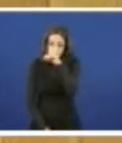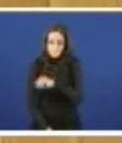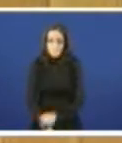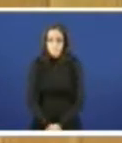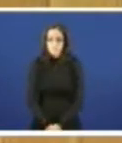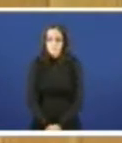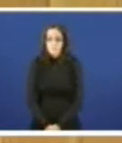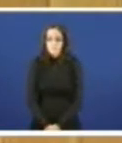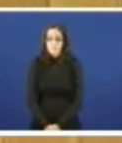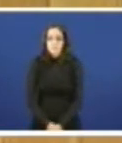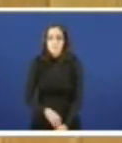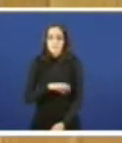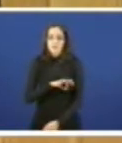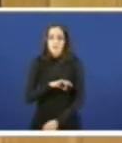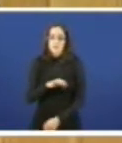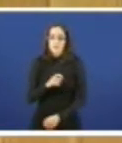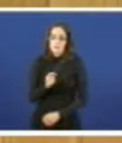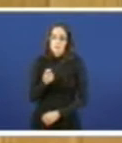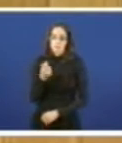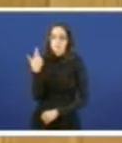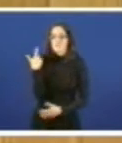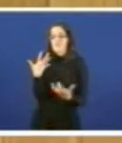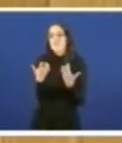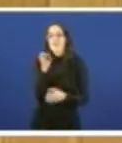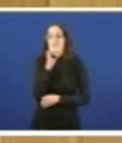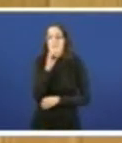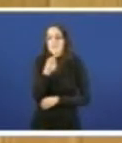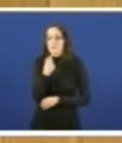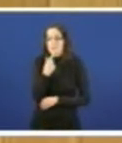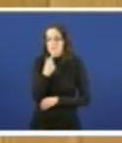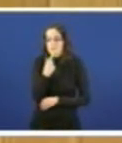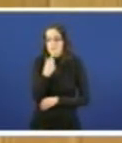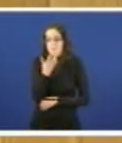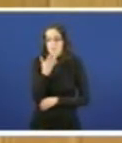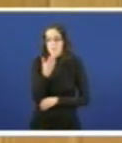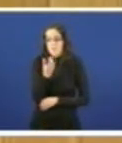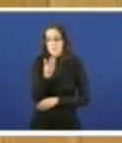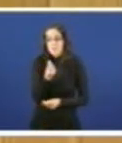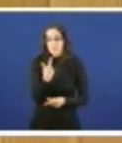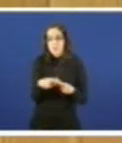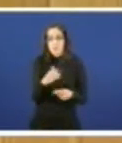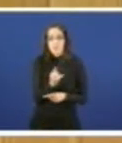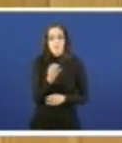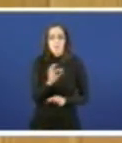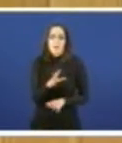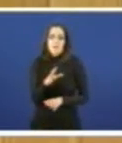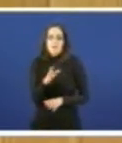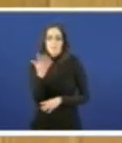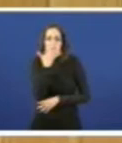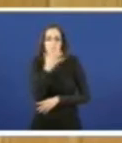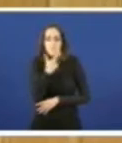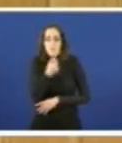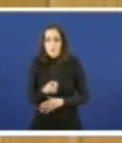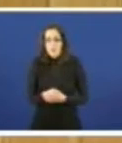Señor Adán, un bello refrán galego dice aquelo de que cando a louvanza é grande hasta o santo desconfía.